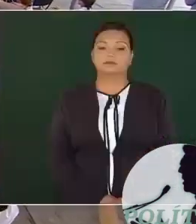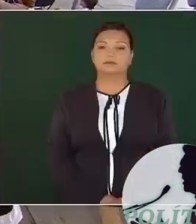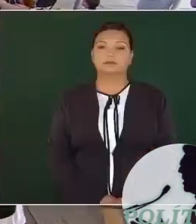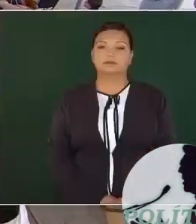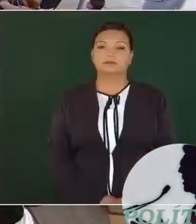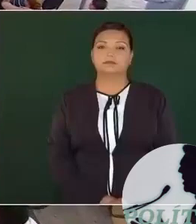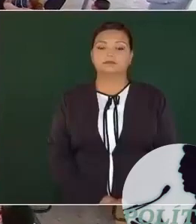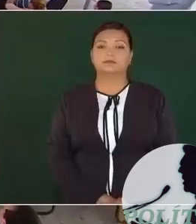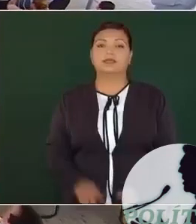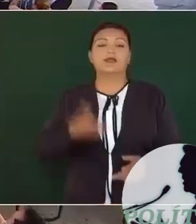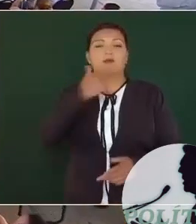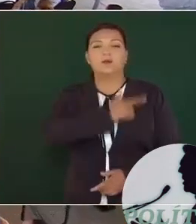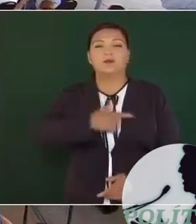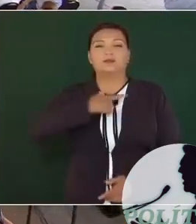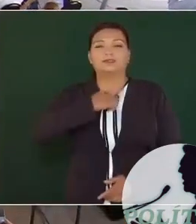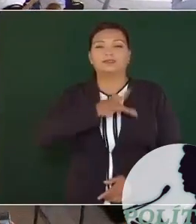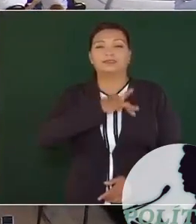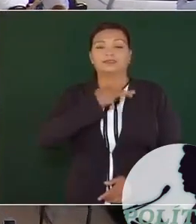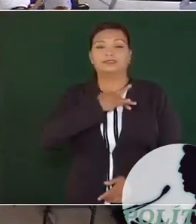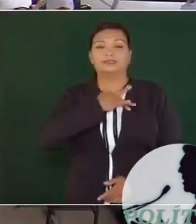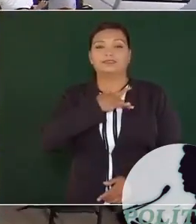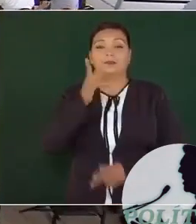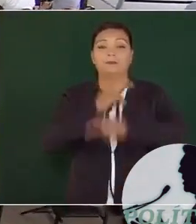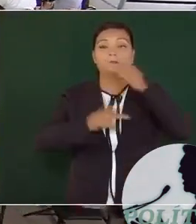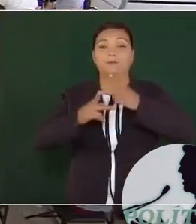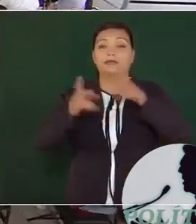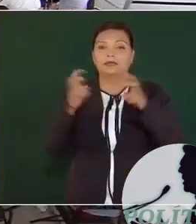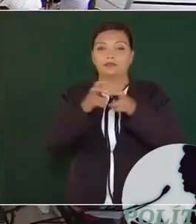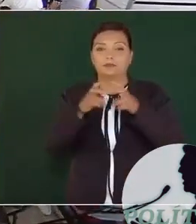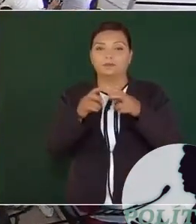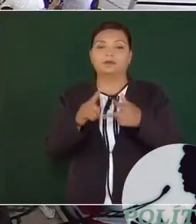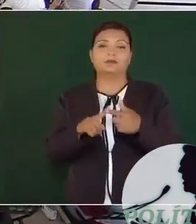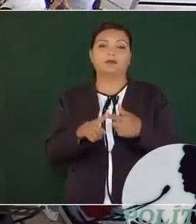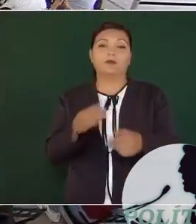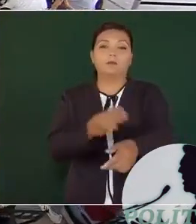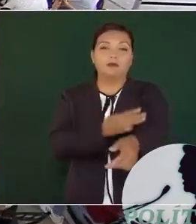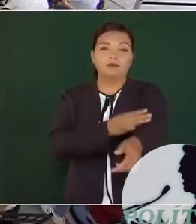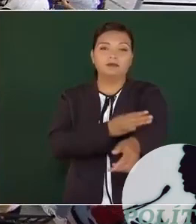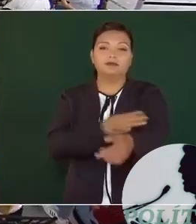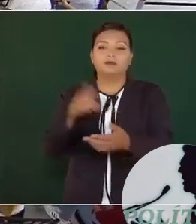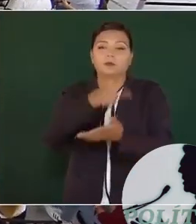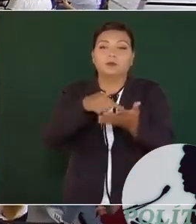Tampico, en esta región de Tamaulipas,